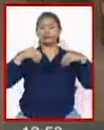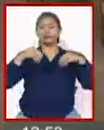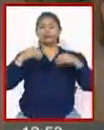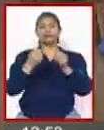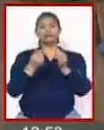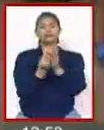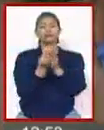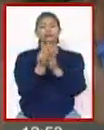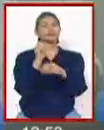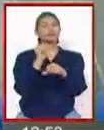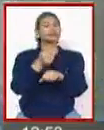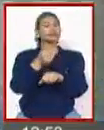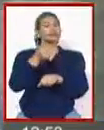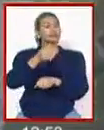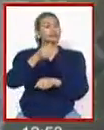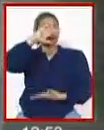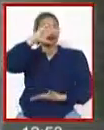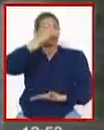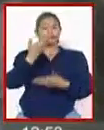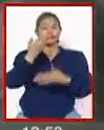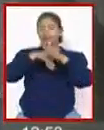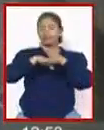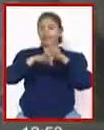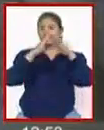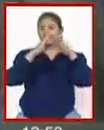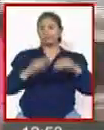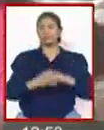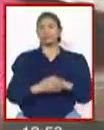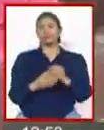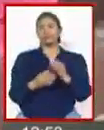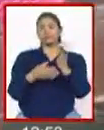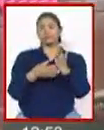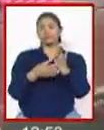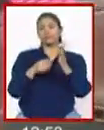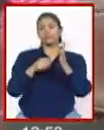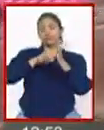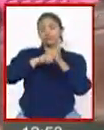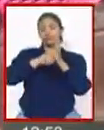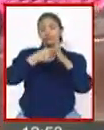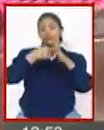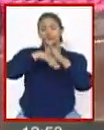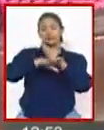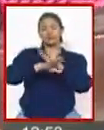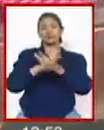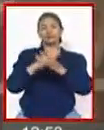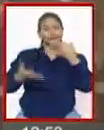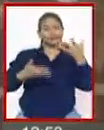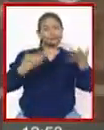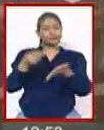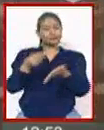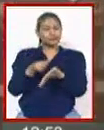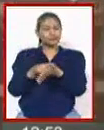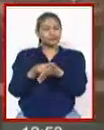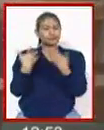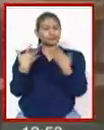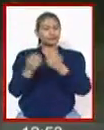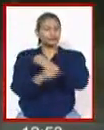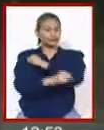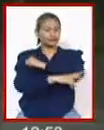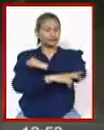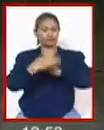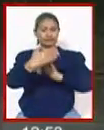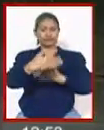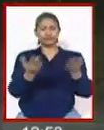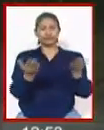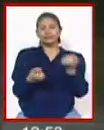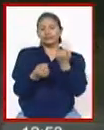Primavera trabajando, su propio hijo entró al domicilio utilizando una copia de la llave y adentro del inmueble empezó a buscar dinero y logró llevarse la caja fuerte